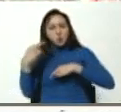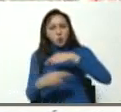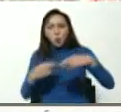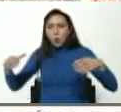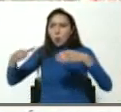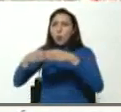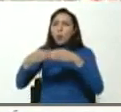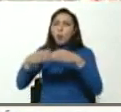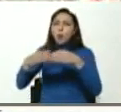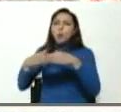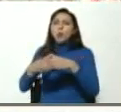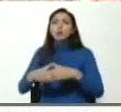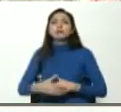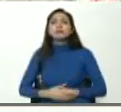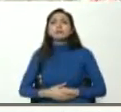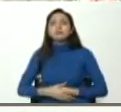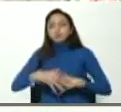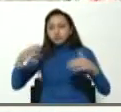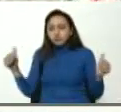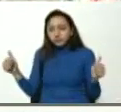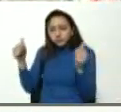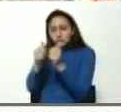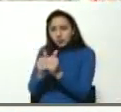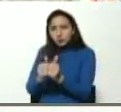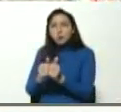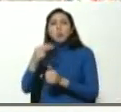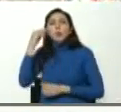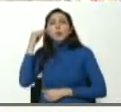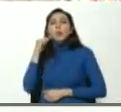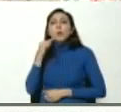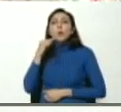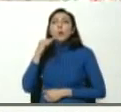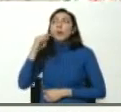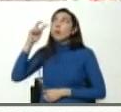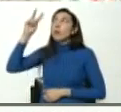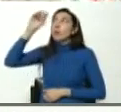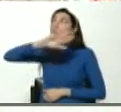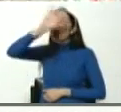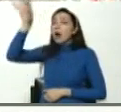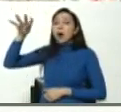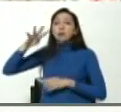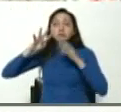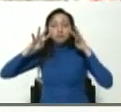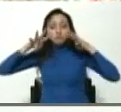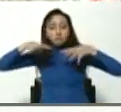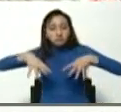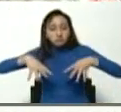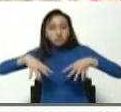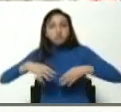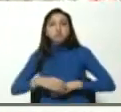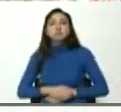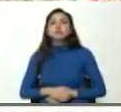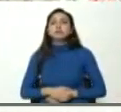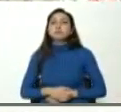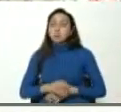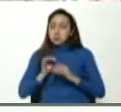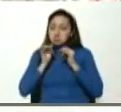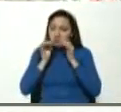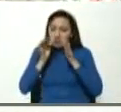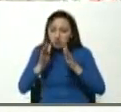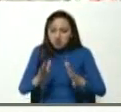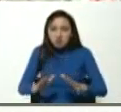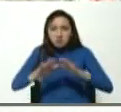patriotas junto al ejército del gran bolívar nos vigila nos bendice